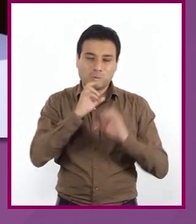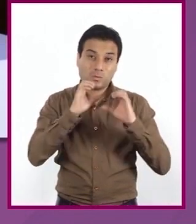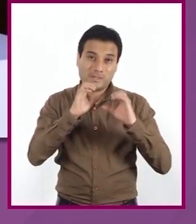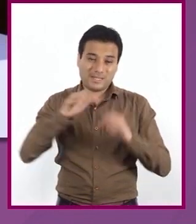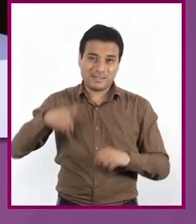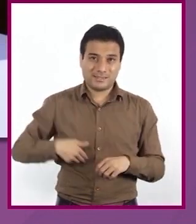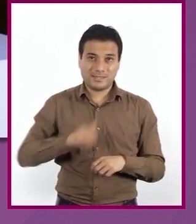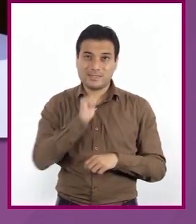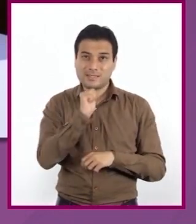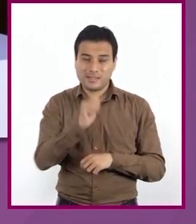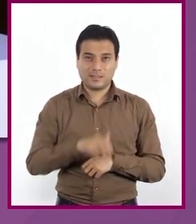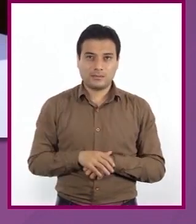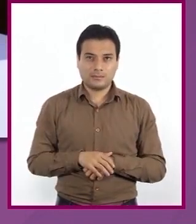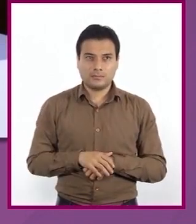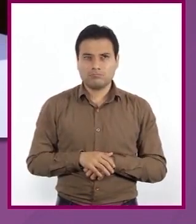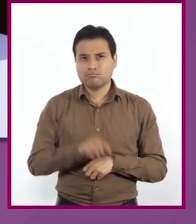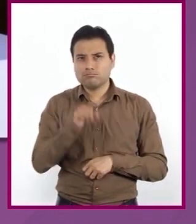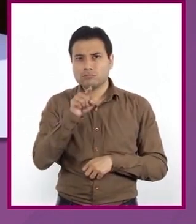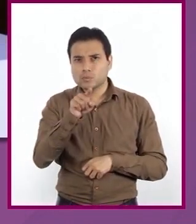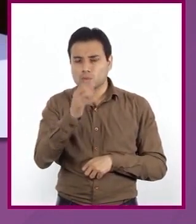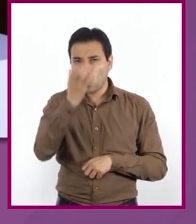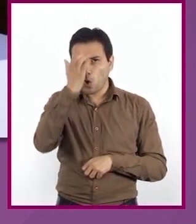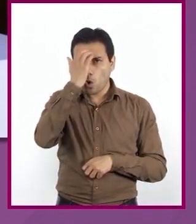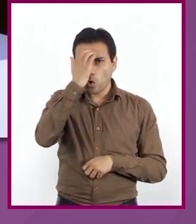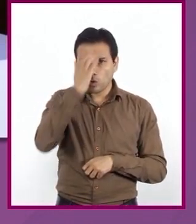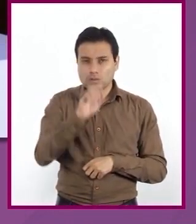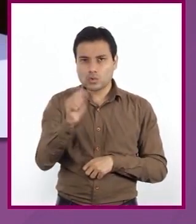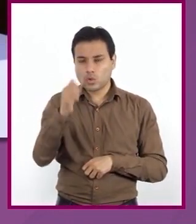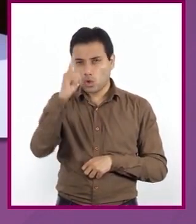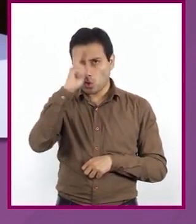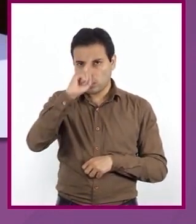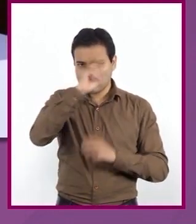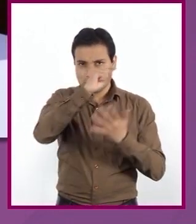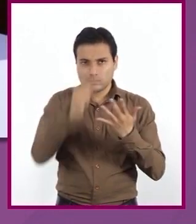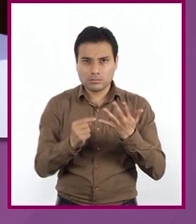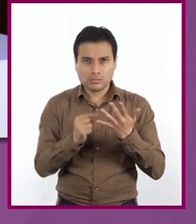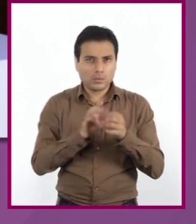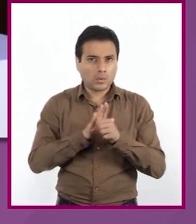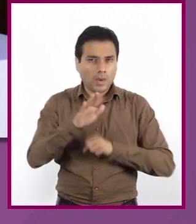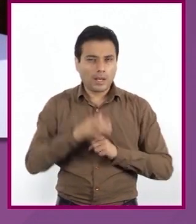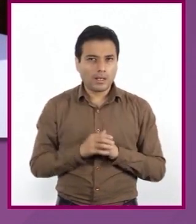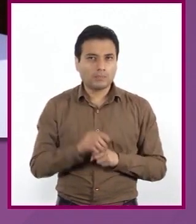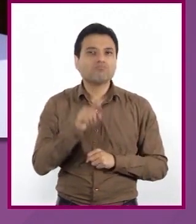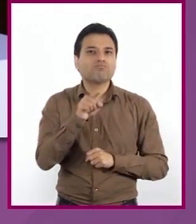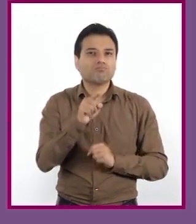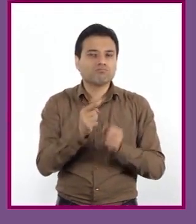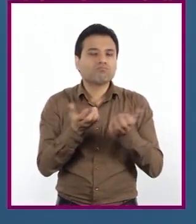¿Y tú qué otras medidas de prevención conoces? ¿O cómo puedes actuar ante un accidente eléctrico?